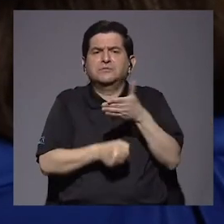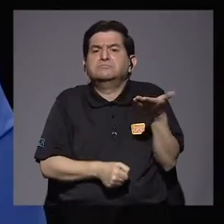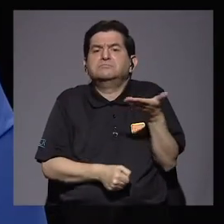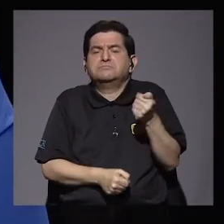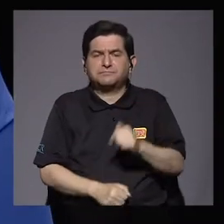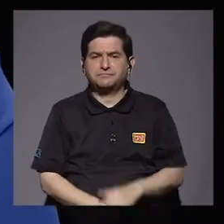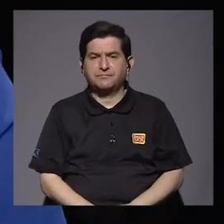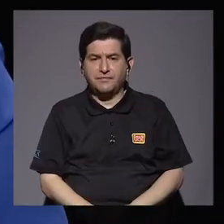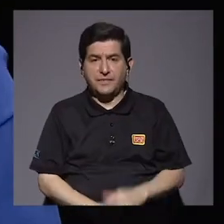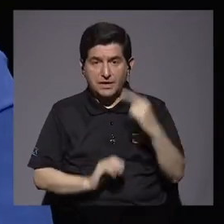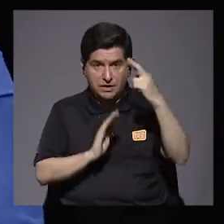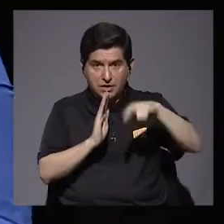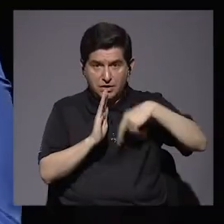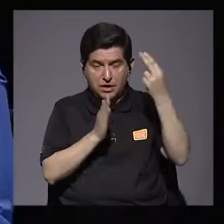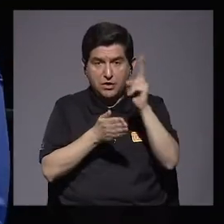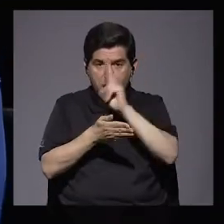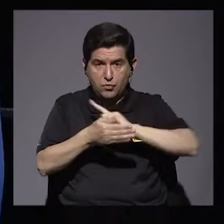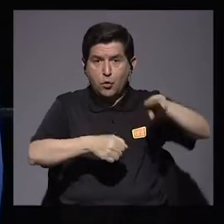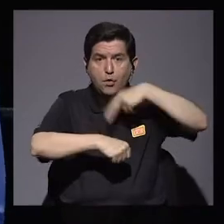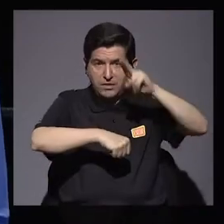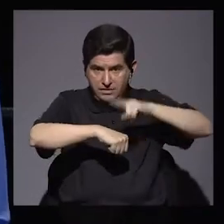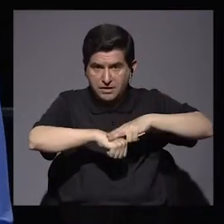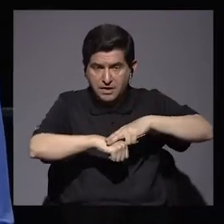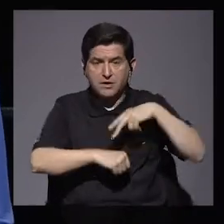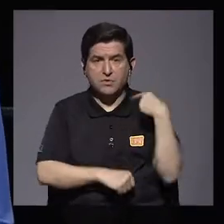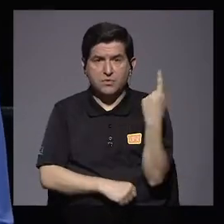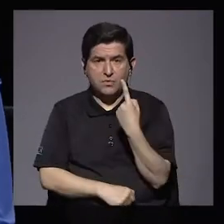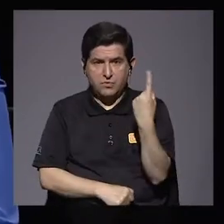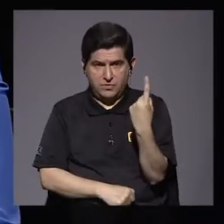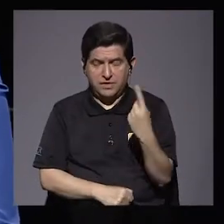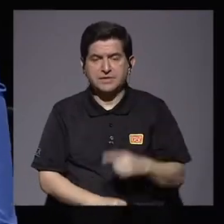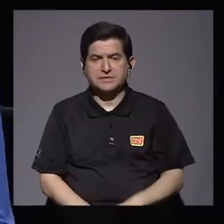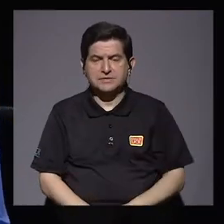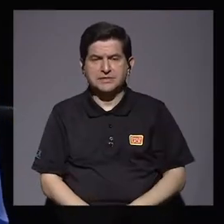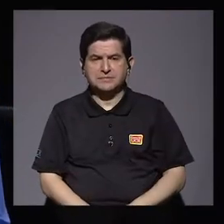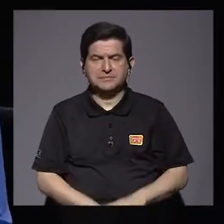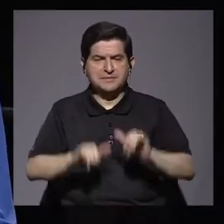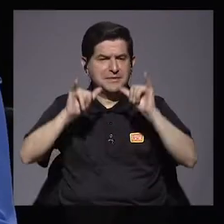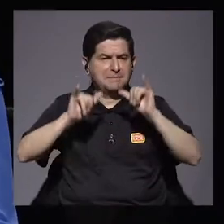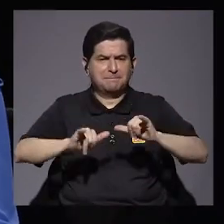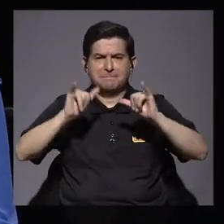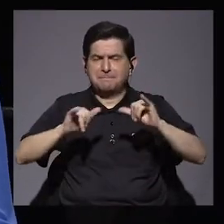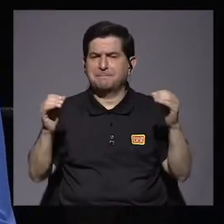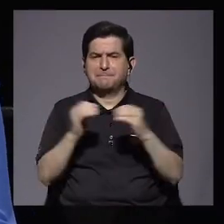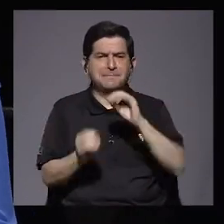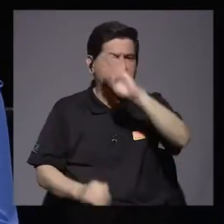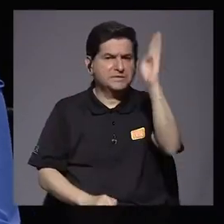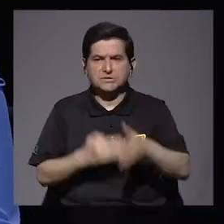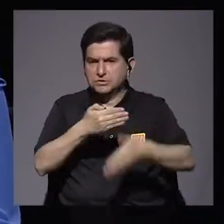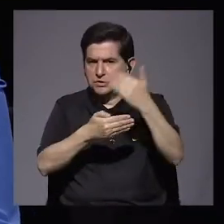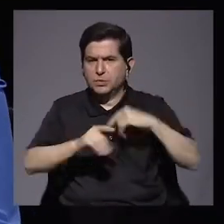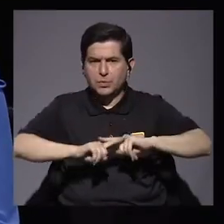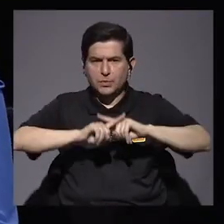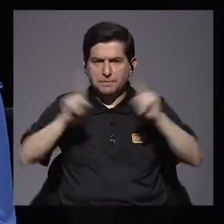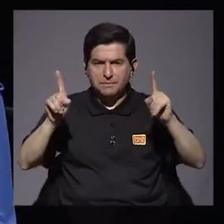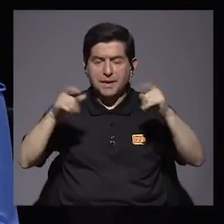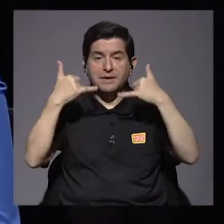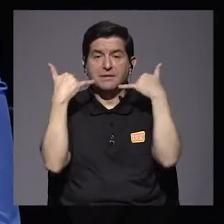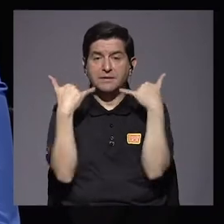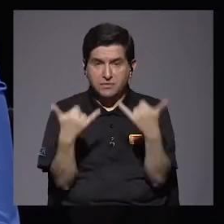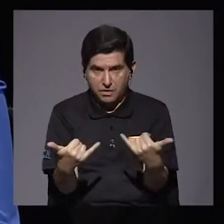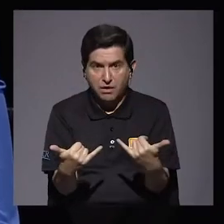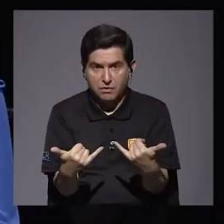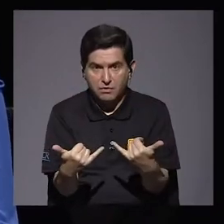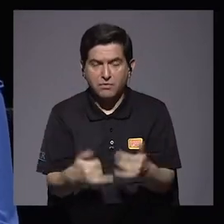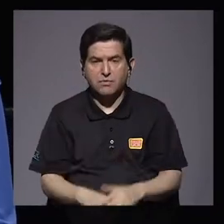COVID-19? El rol de la Universidad Nacional es siempre estar más presencial que nunca, ¿verdad? Pero ahora